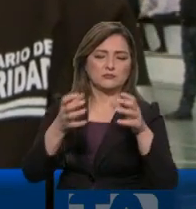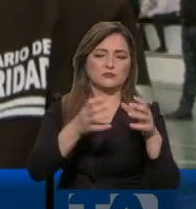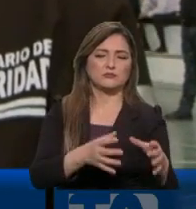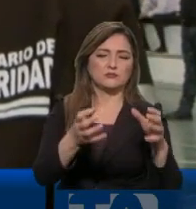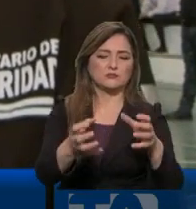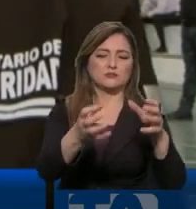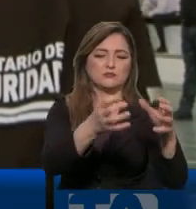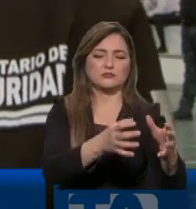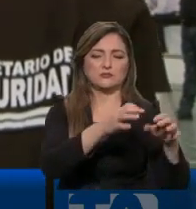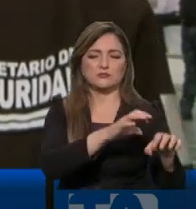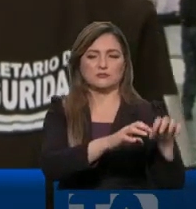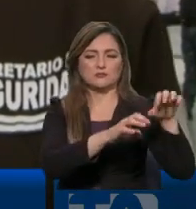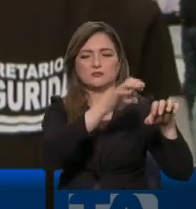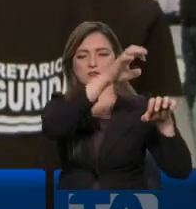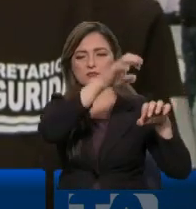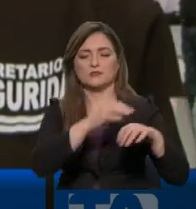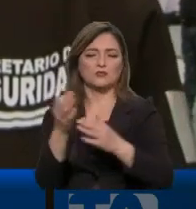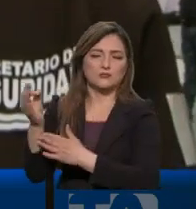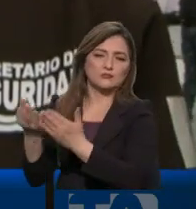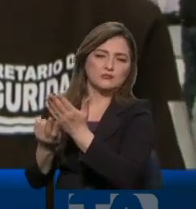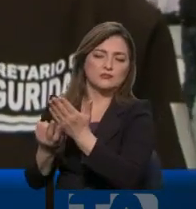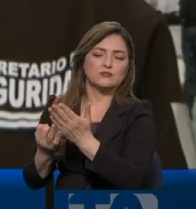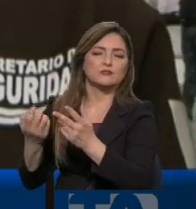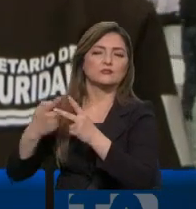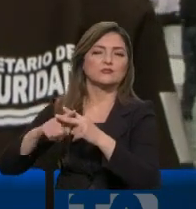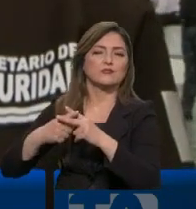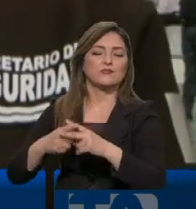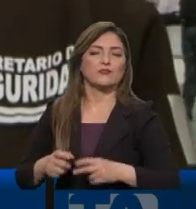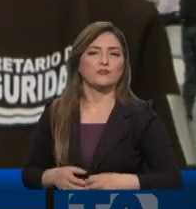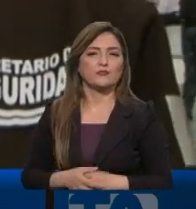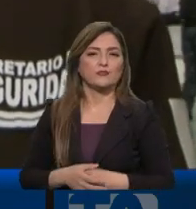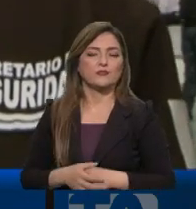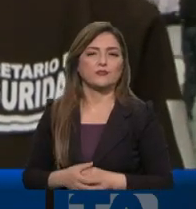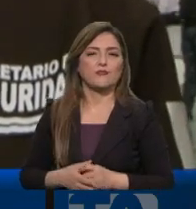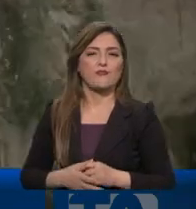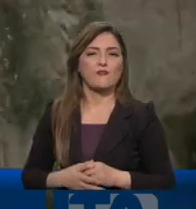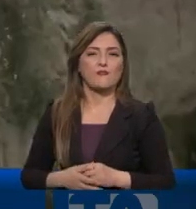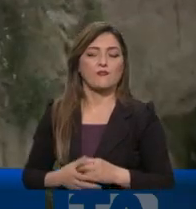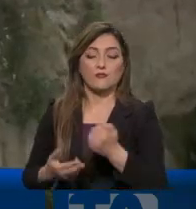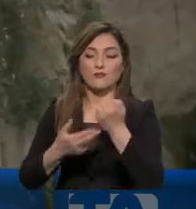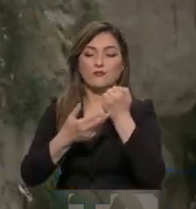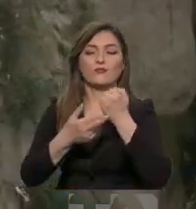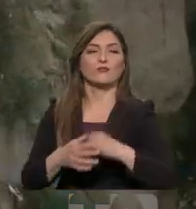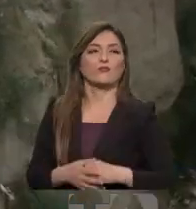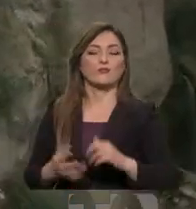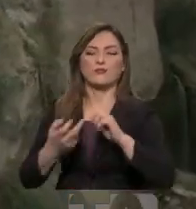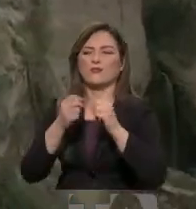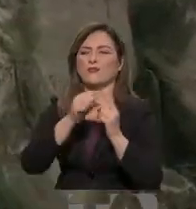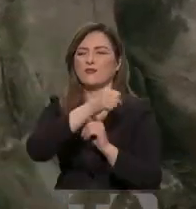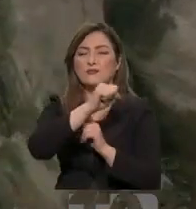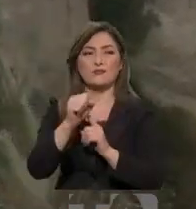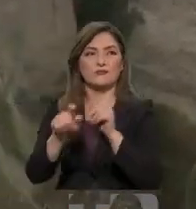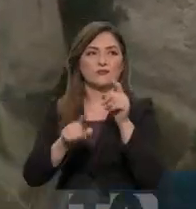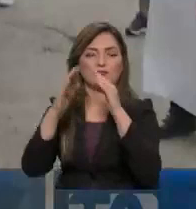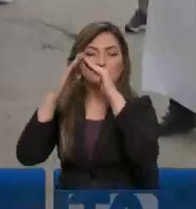que una vez que ya se tenga el presupuesto, iniciar con el reforzamiento. Debido a la situación, varios predios